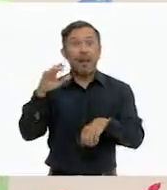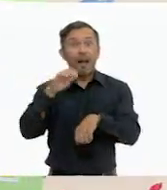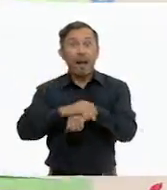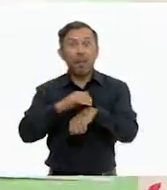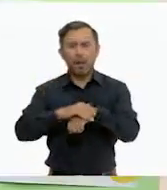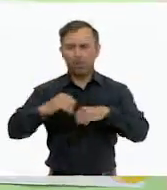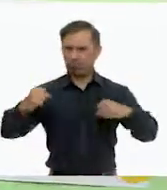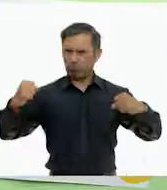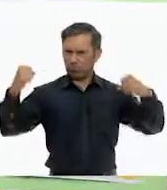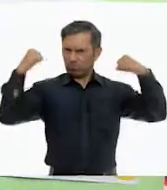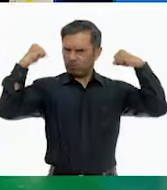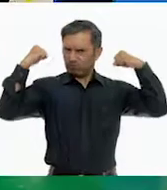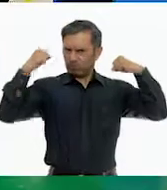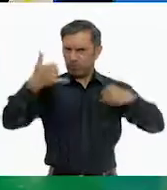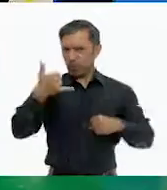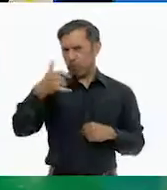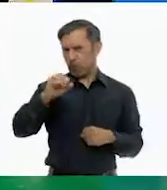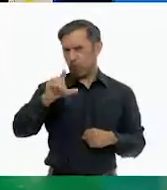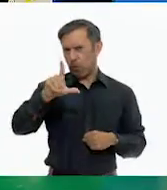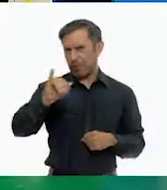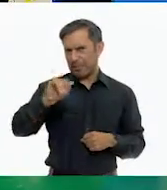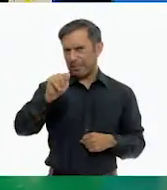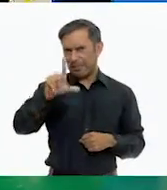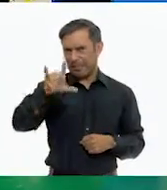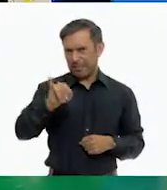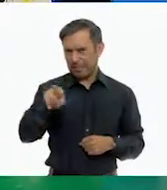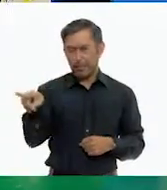superheroína Yolisky va a encontrar